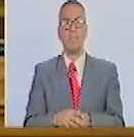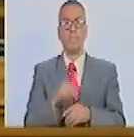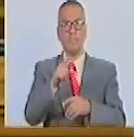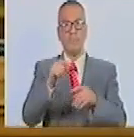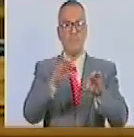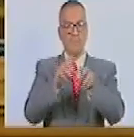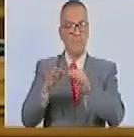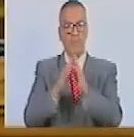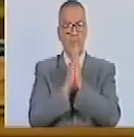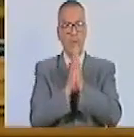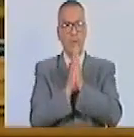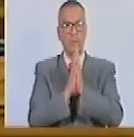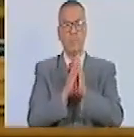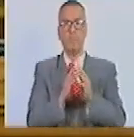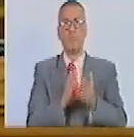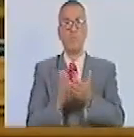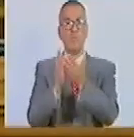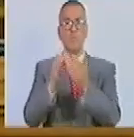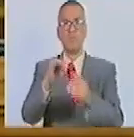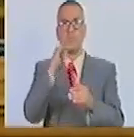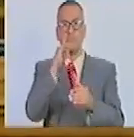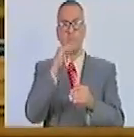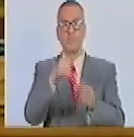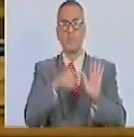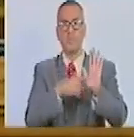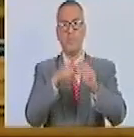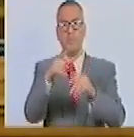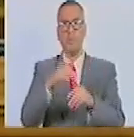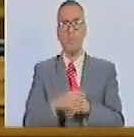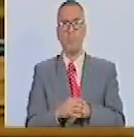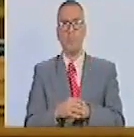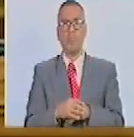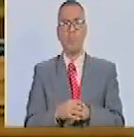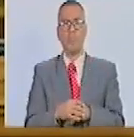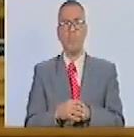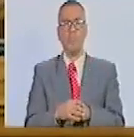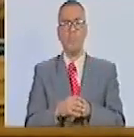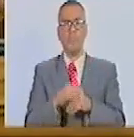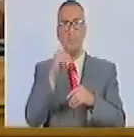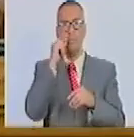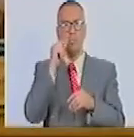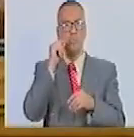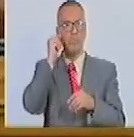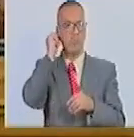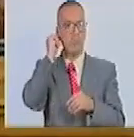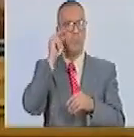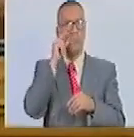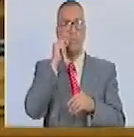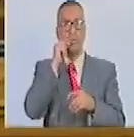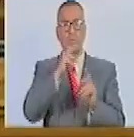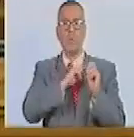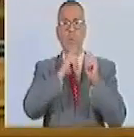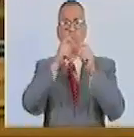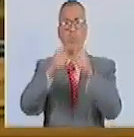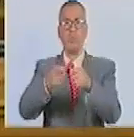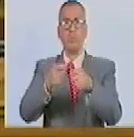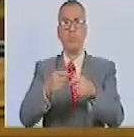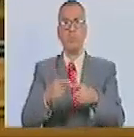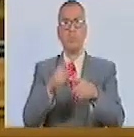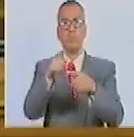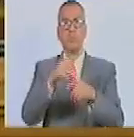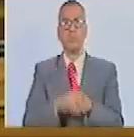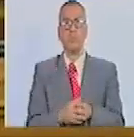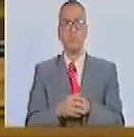Ciudadana secretaria, por favor, sírvase notificar a las ciudadanas y ciudadanos designados y